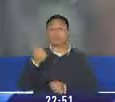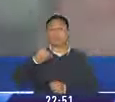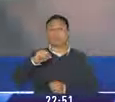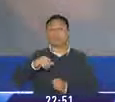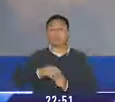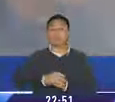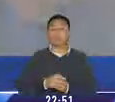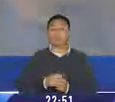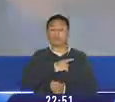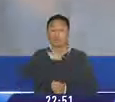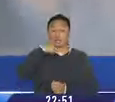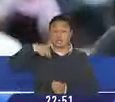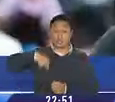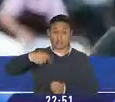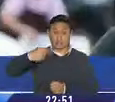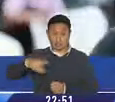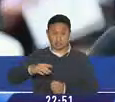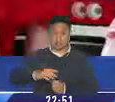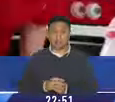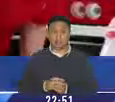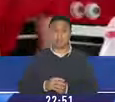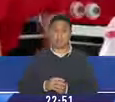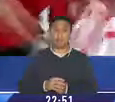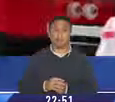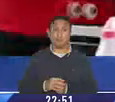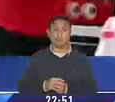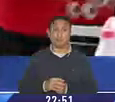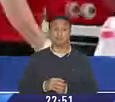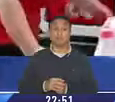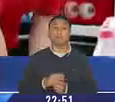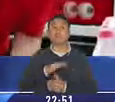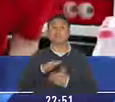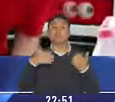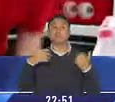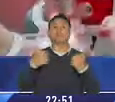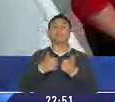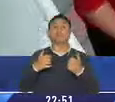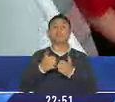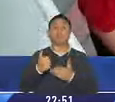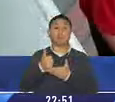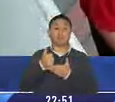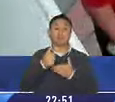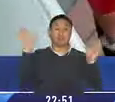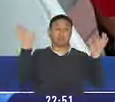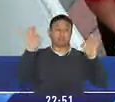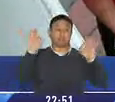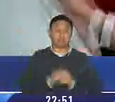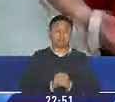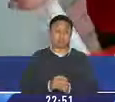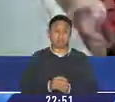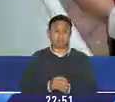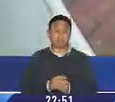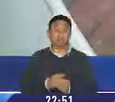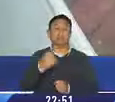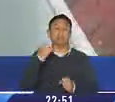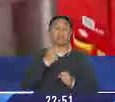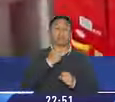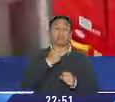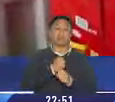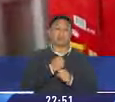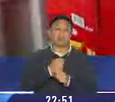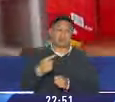a finales de esta semana. Todo nuestro personal de mantenimiento de la red eléctrica ha estado de servicio en el distrito de